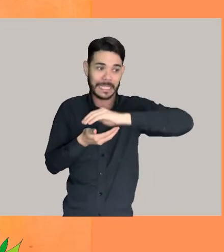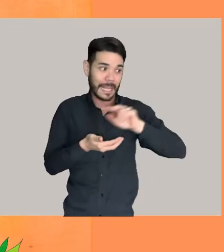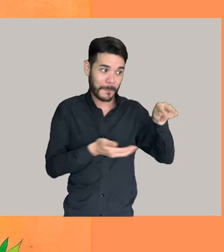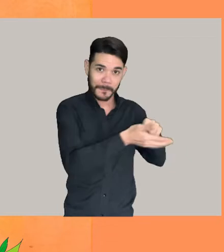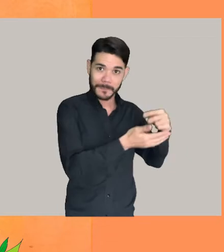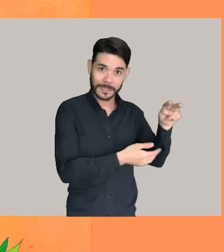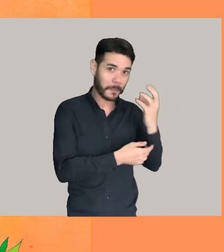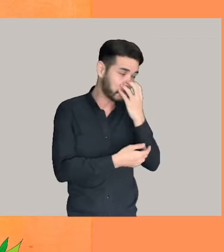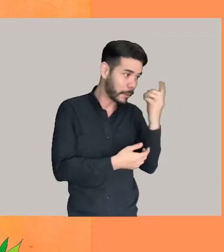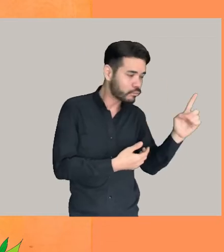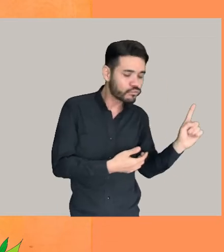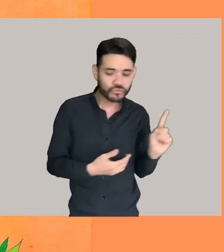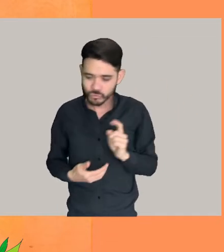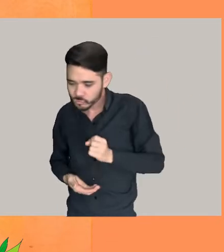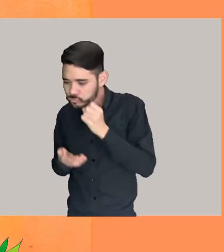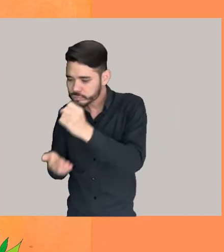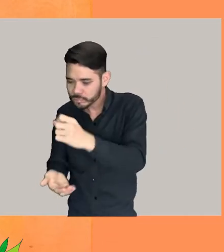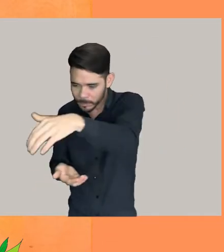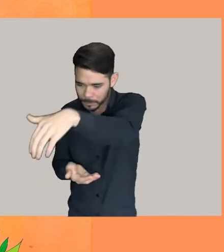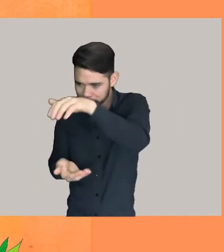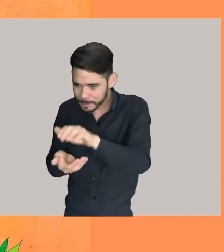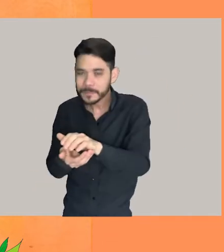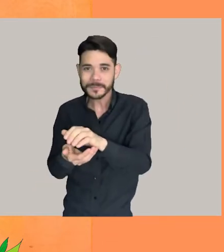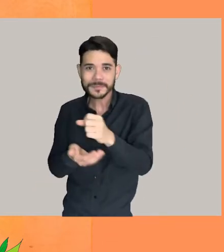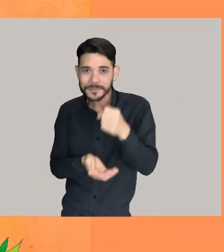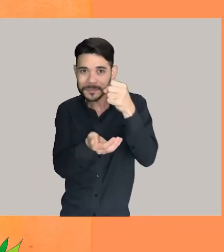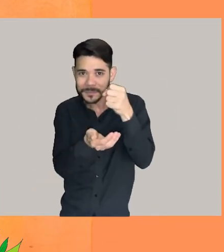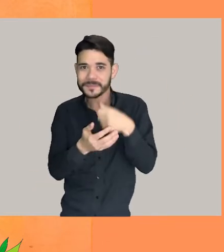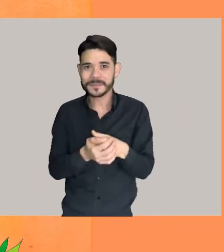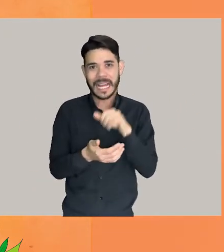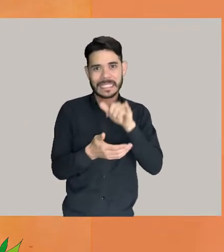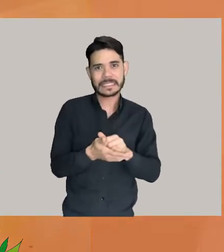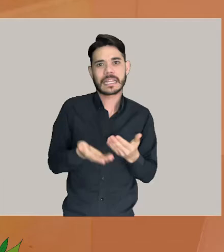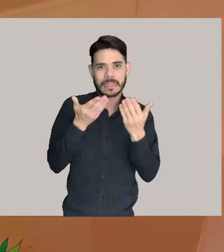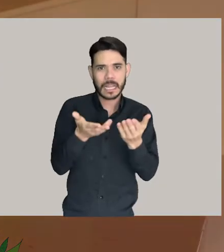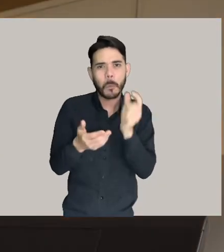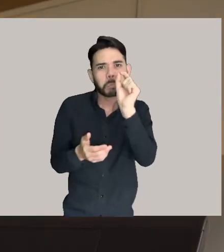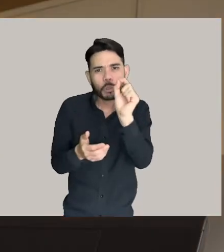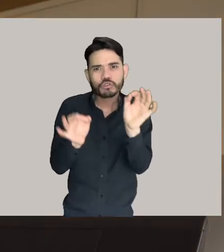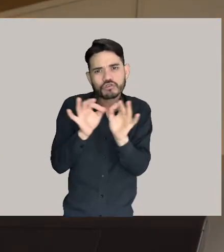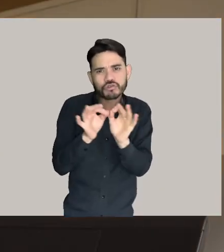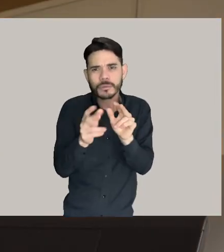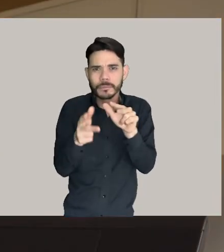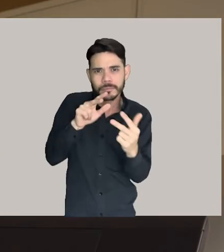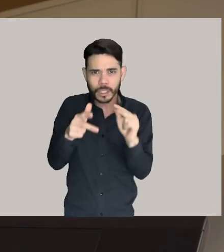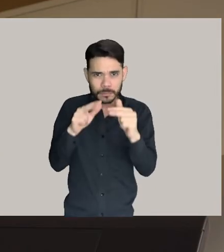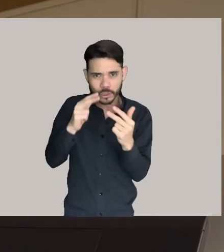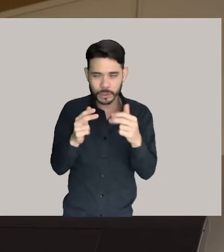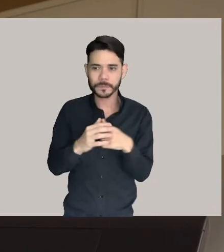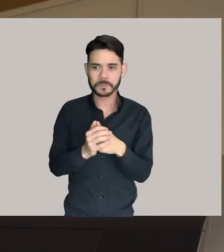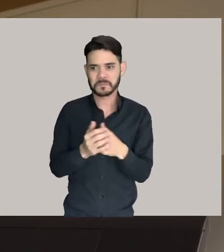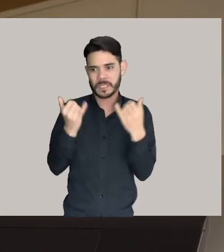Amamelis guarda el secreto. Entonces, va a tener una pequeña animación, yo les voy a mostrar,